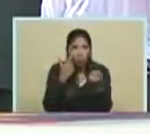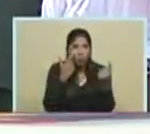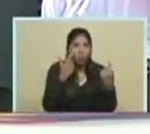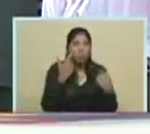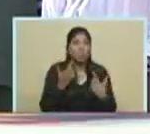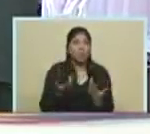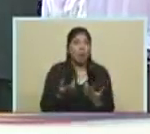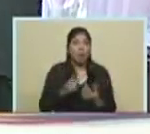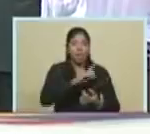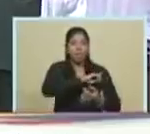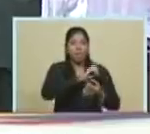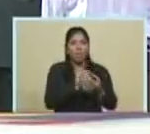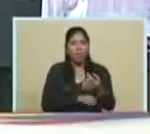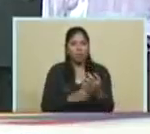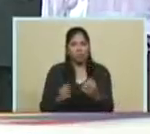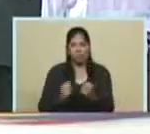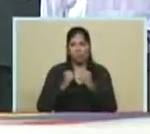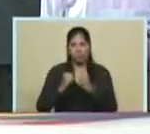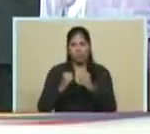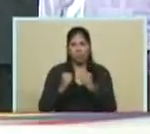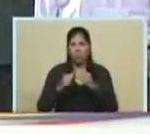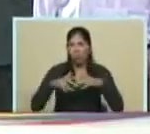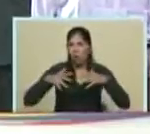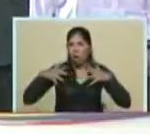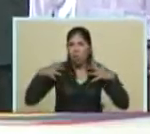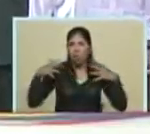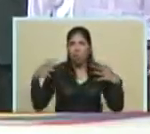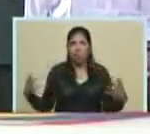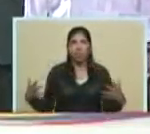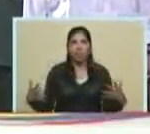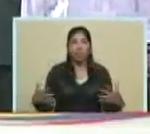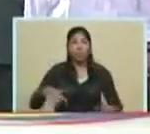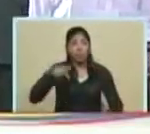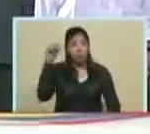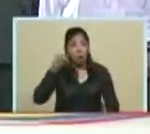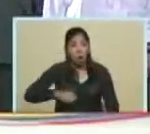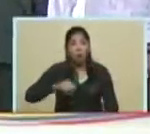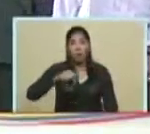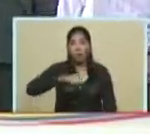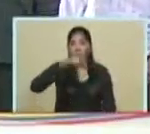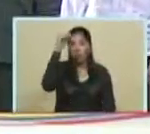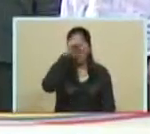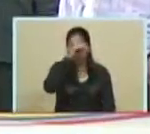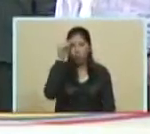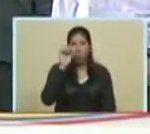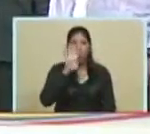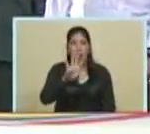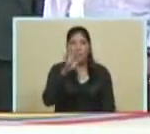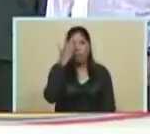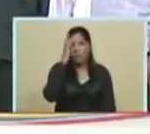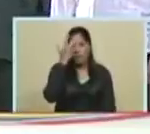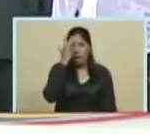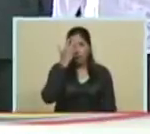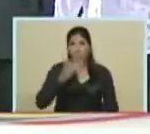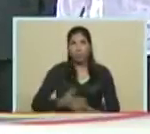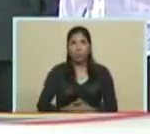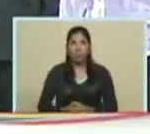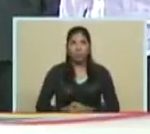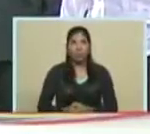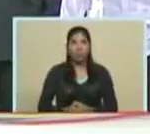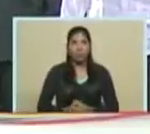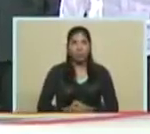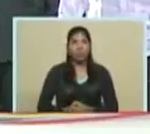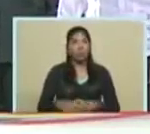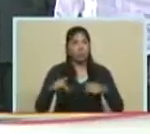la fuerza inmensa que ustedes, hoy domingo 4 de febrero,